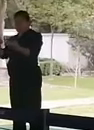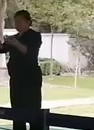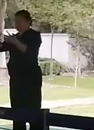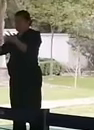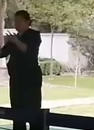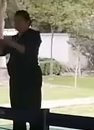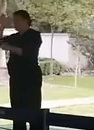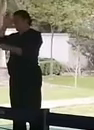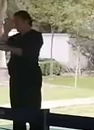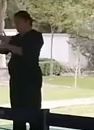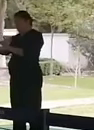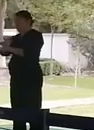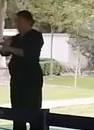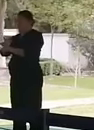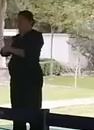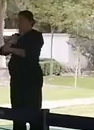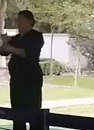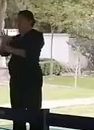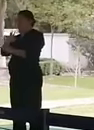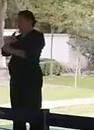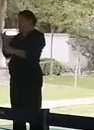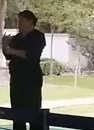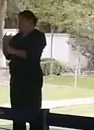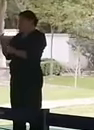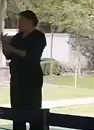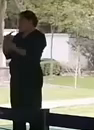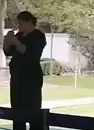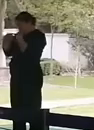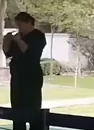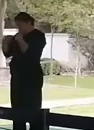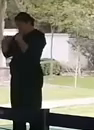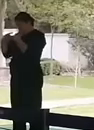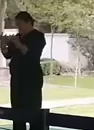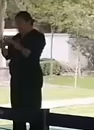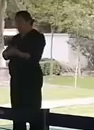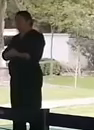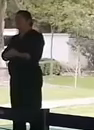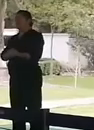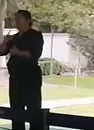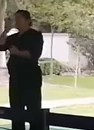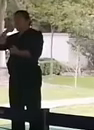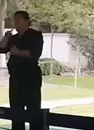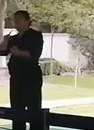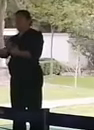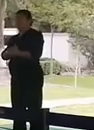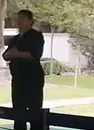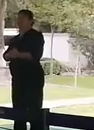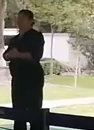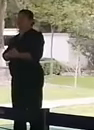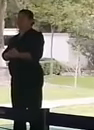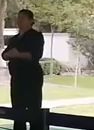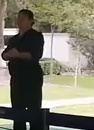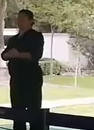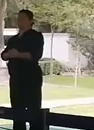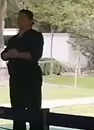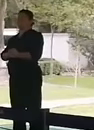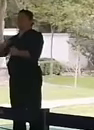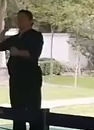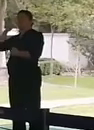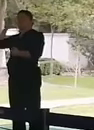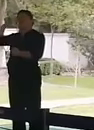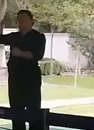culturales que pudiéramos tener de tal manera que podamos continuar con